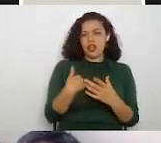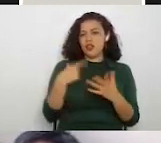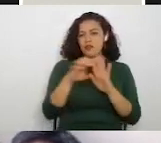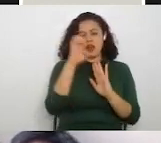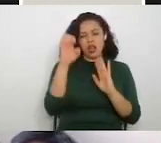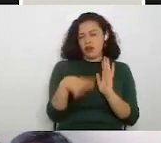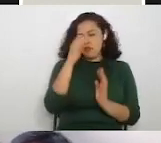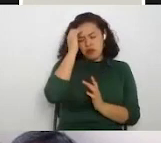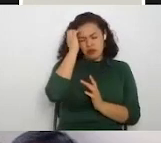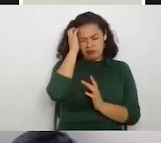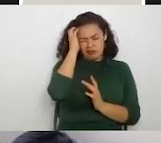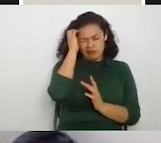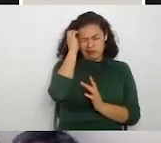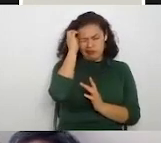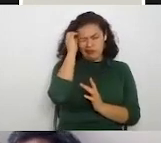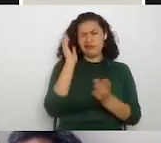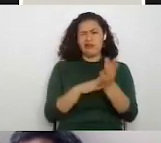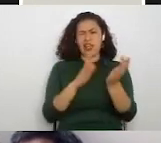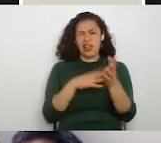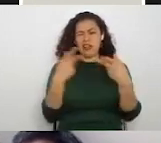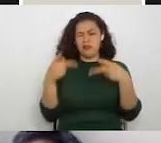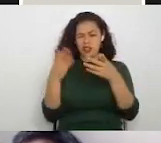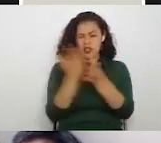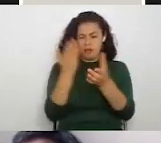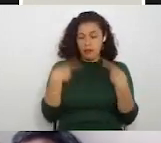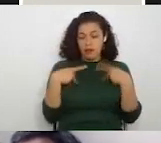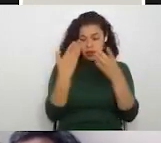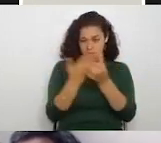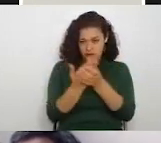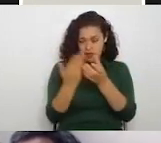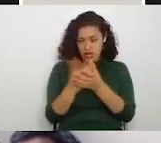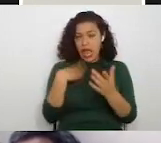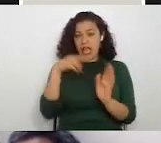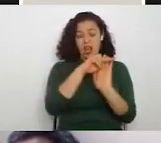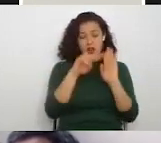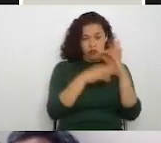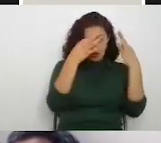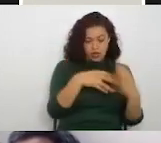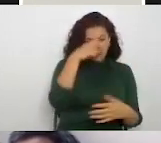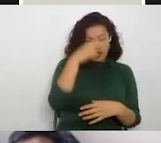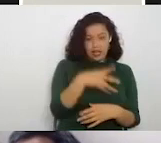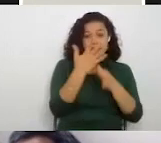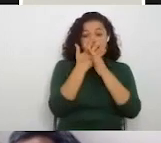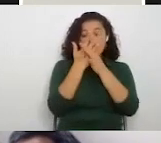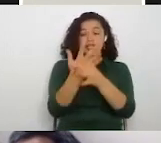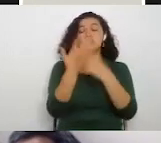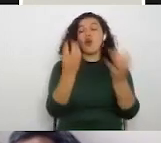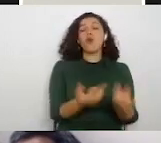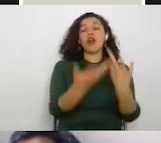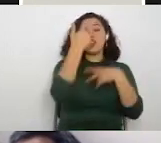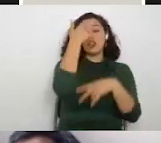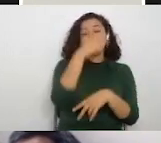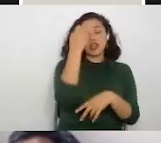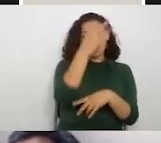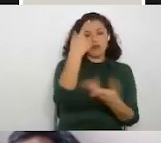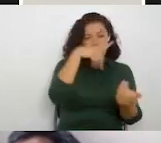de expedientes de pacientes, pues también hay incluso una norma oficial mexicana que establece lo que debe de